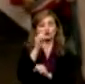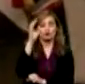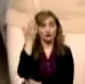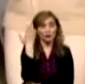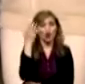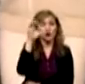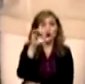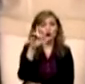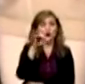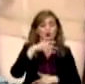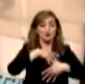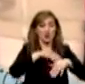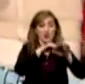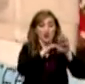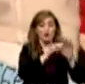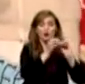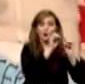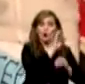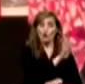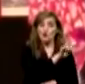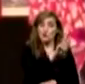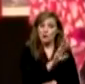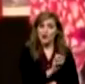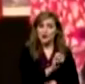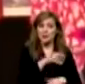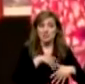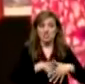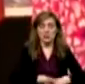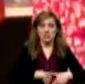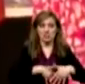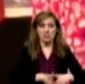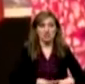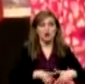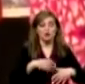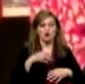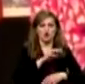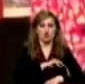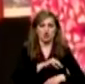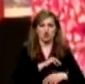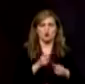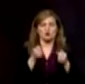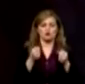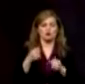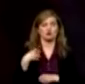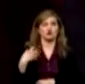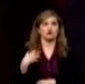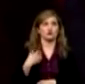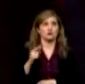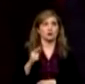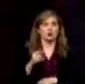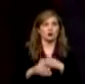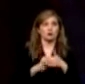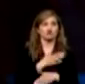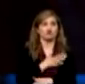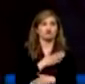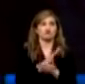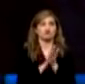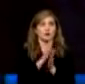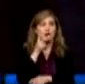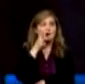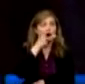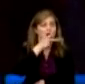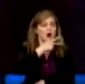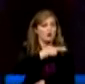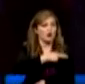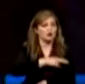lunes, simpatizantes de las listas 420 se tomaron simbólicamente el municipio. No confiamos en el proceso. Nos están mintiendo